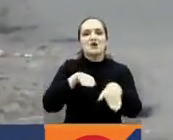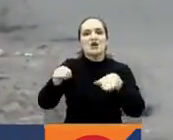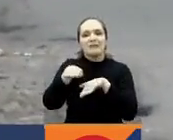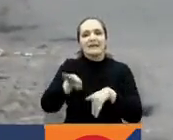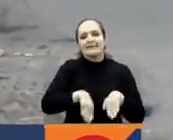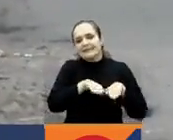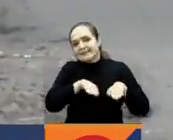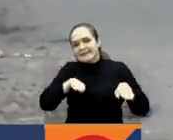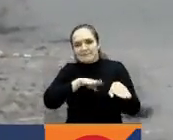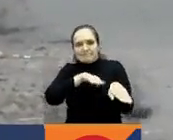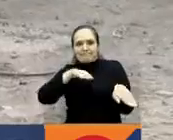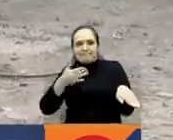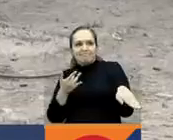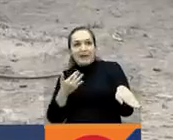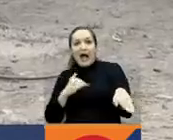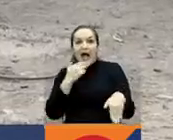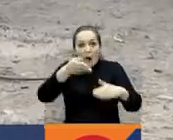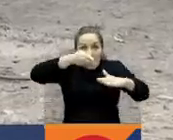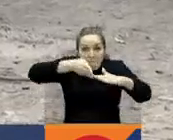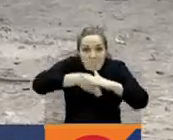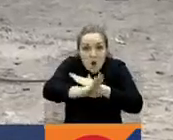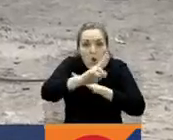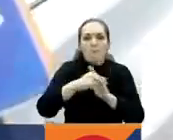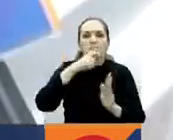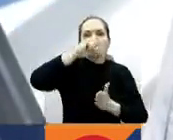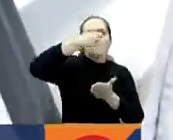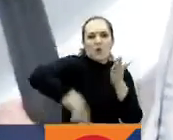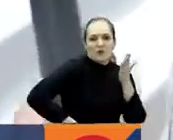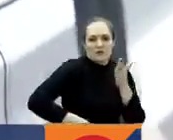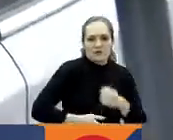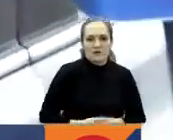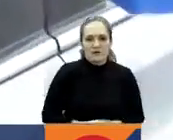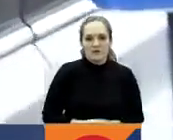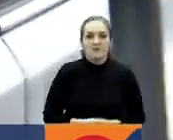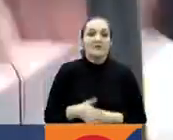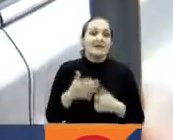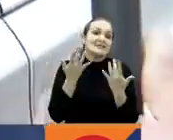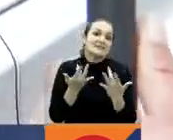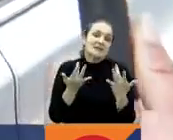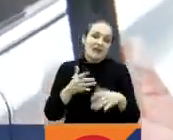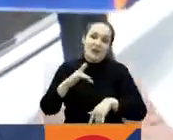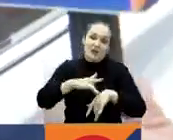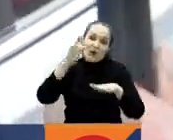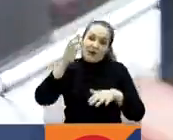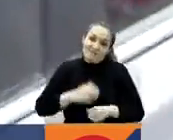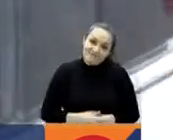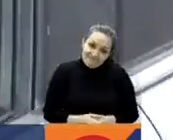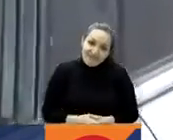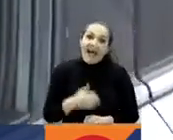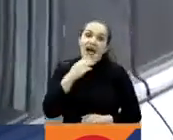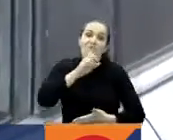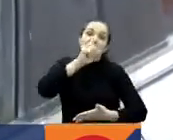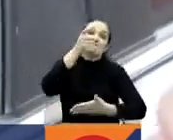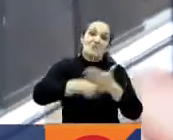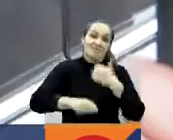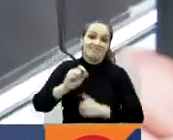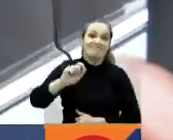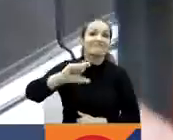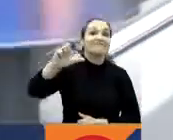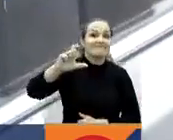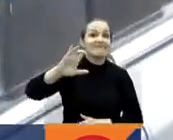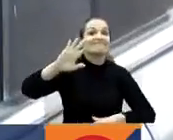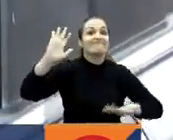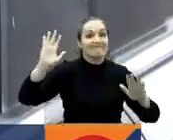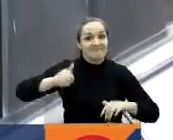a Bogotá y no ser multados tras la entrada en vigencia del pico y placa regional. Le tocó esperar para no pasar y salvarse tal vez de una fuerte multa que le daría